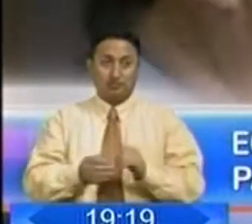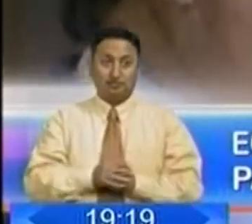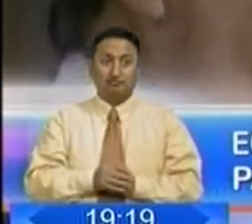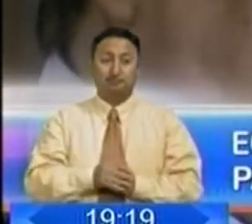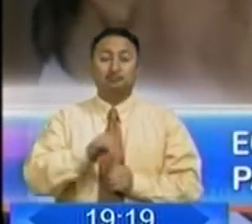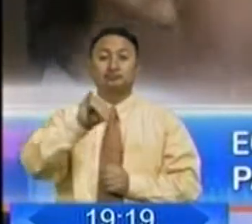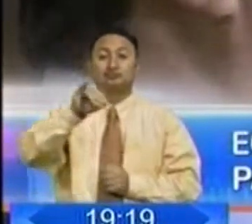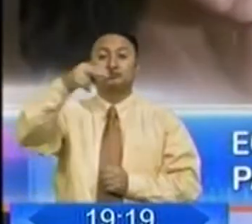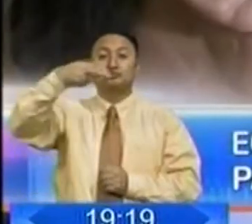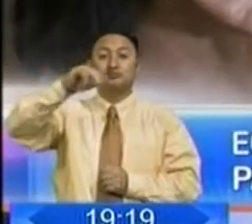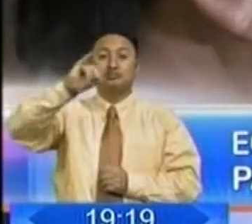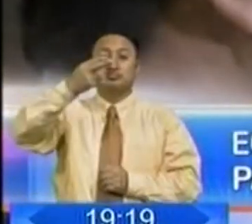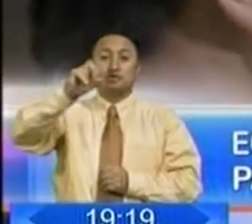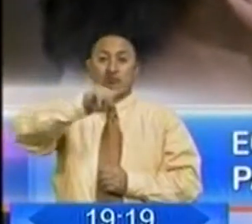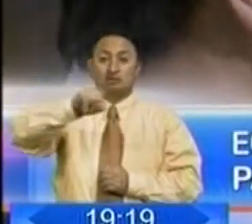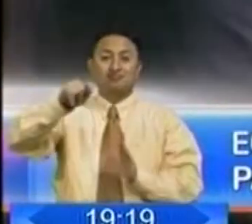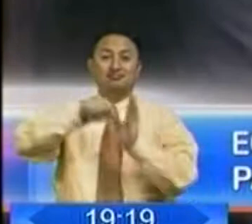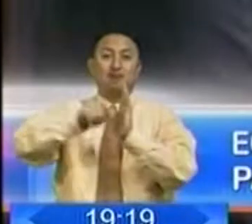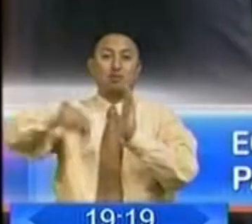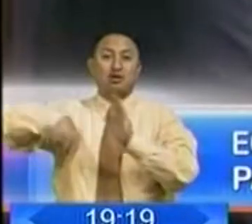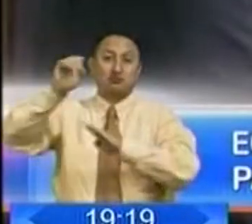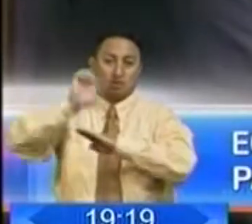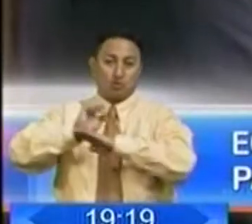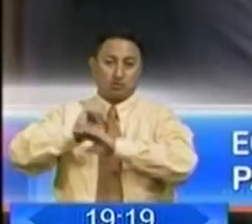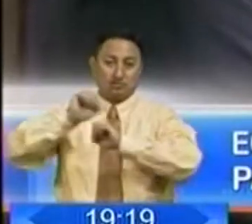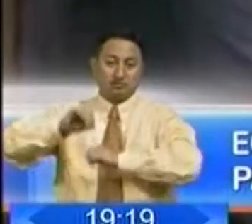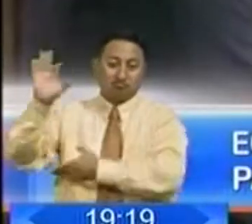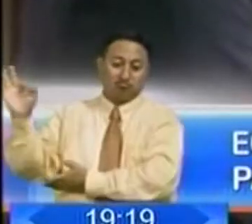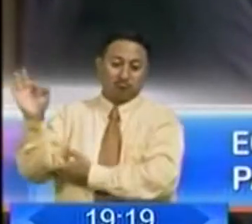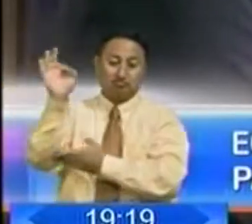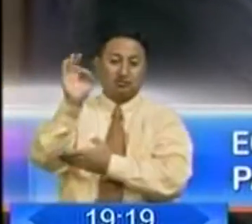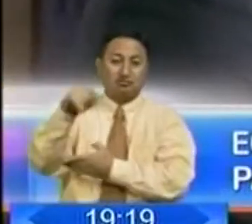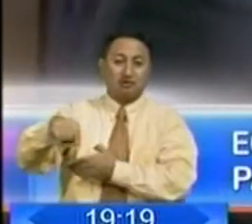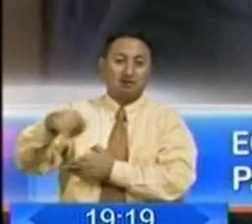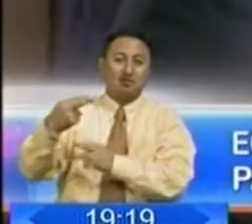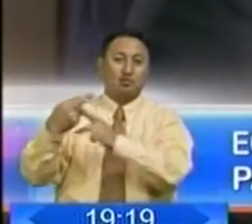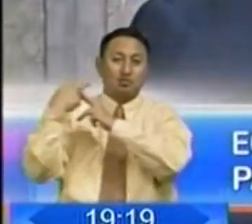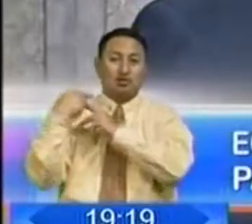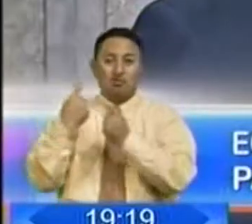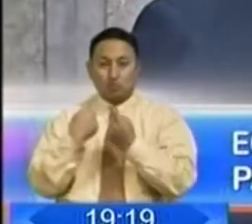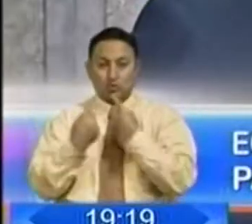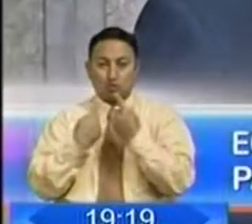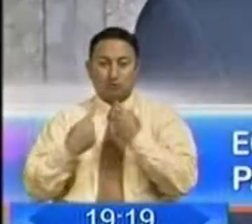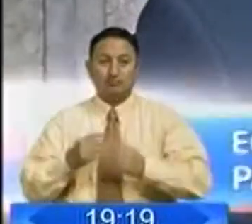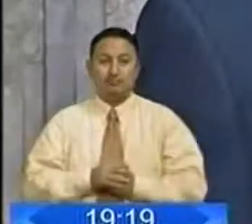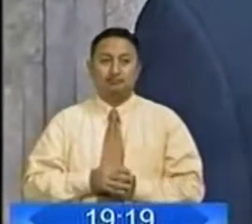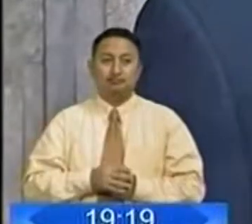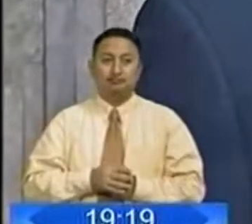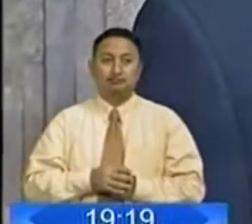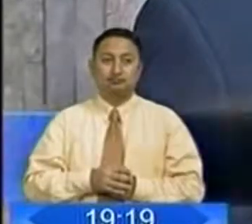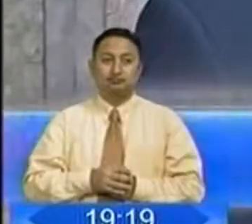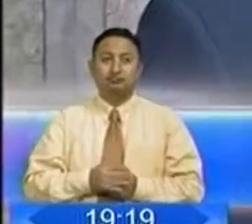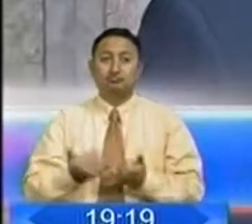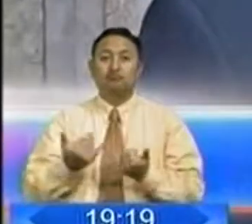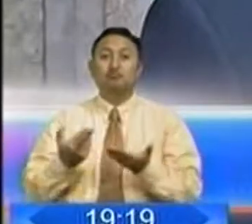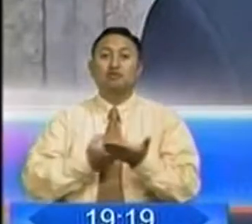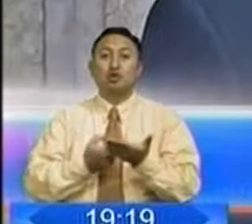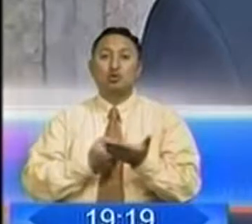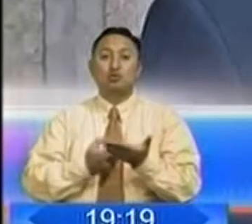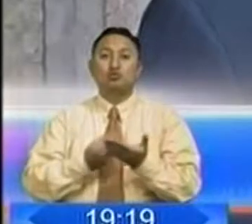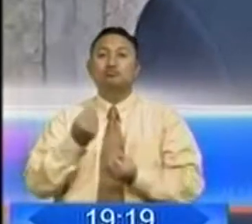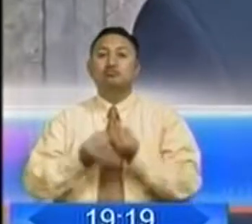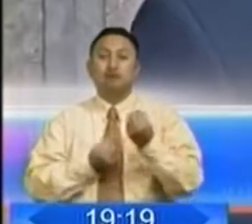Salvador, procurador general del Estado, es el vocero del equipo negociador ecuatoriano. En esta reunión lo que se